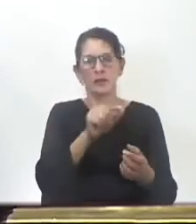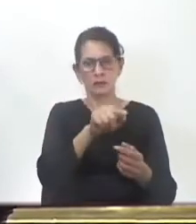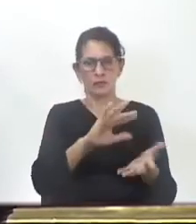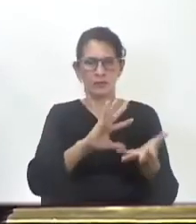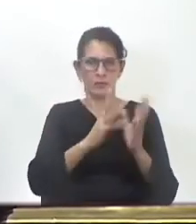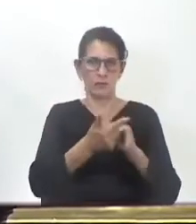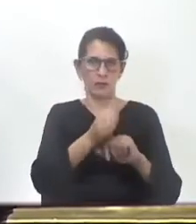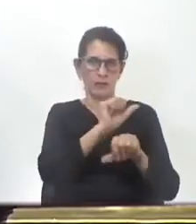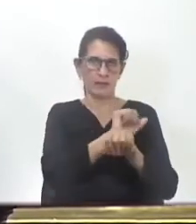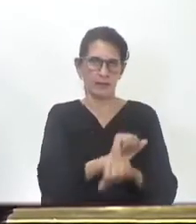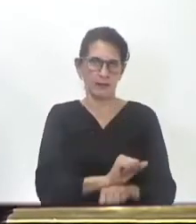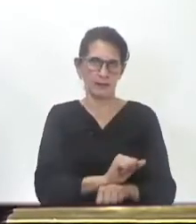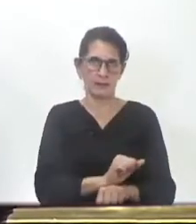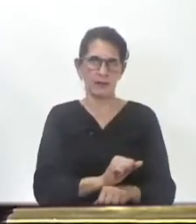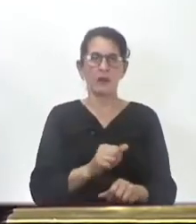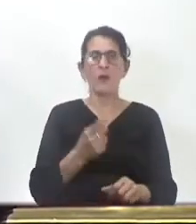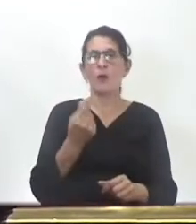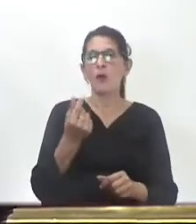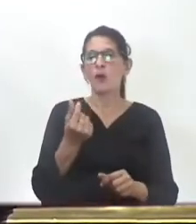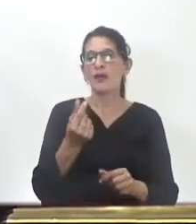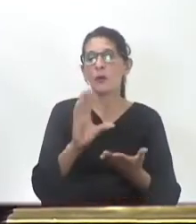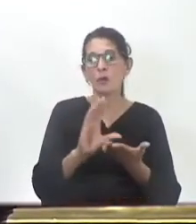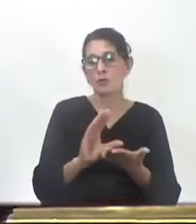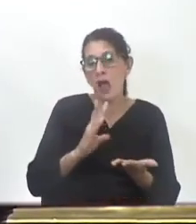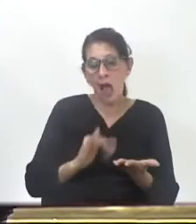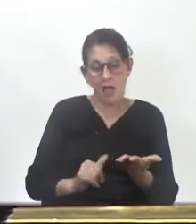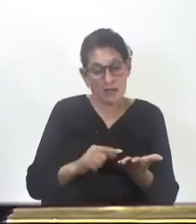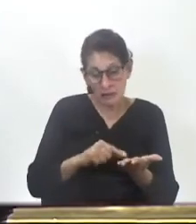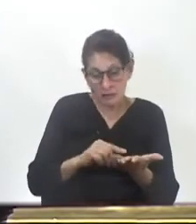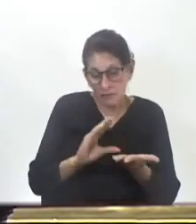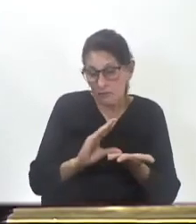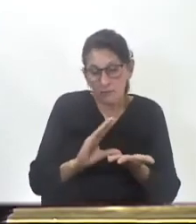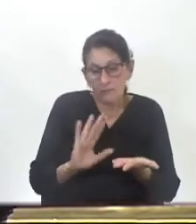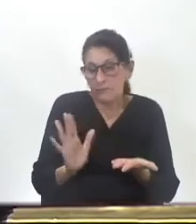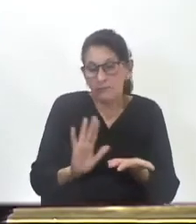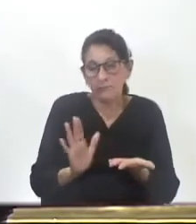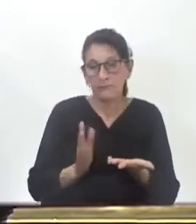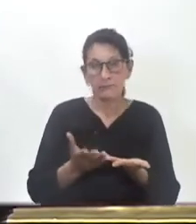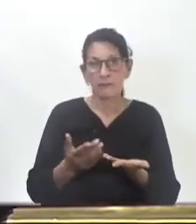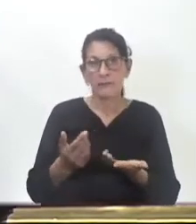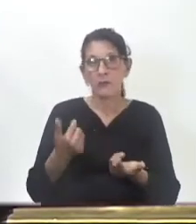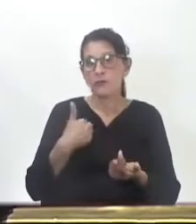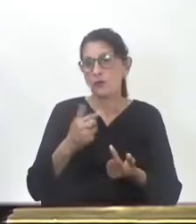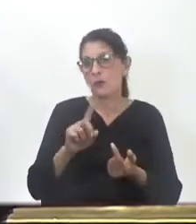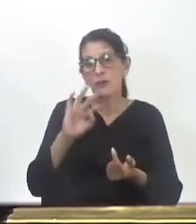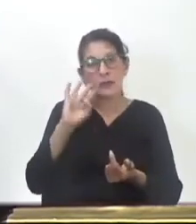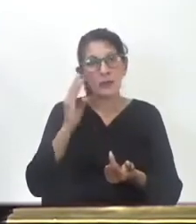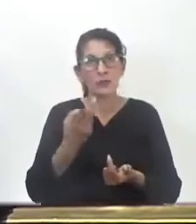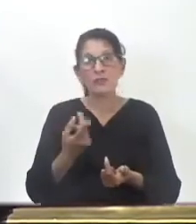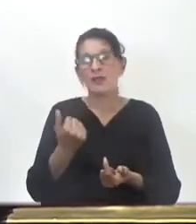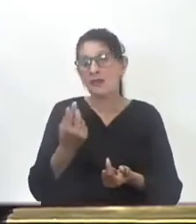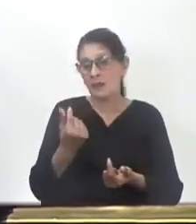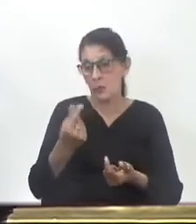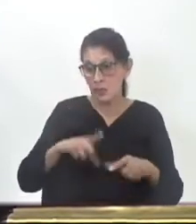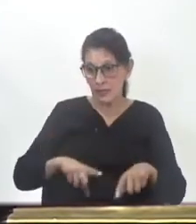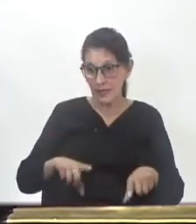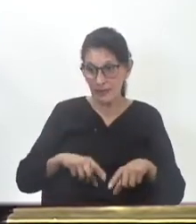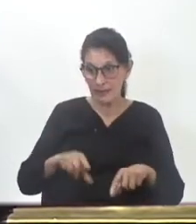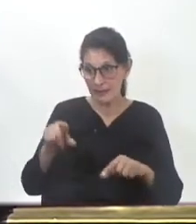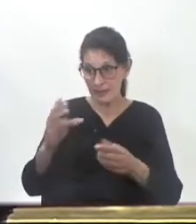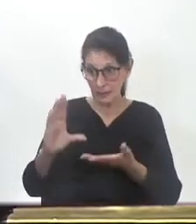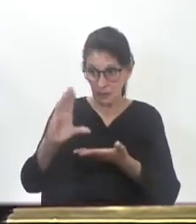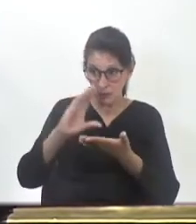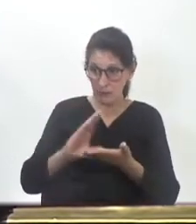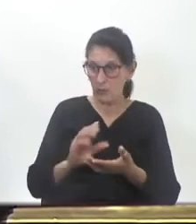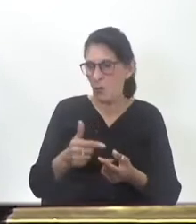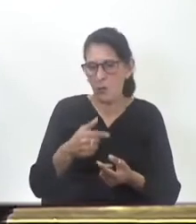sistema penitenciario, con los recursos que tienen. Yo no voy a dejar de reconocer que los recursos que tiene el Ministerio para esta cartera